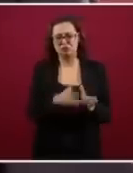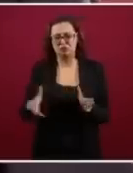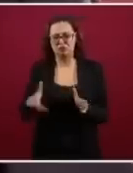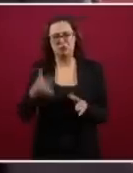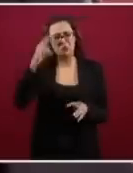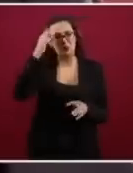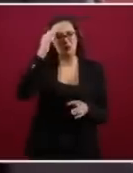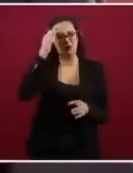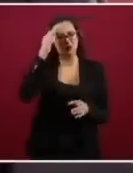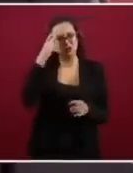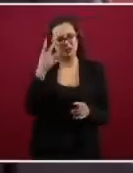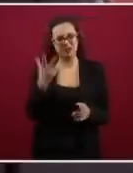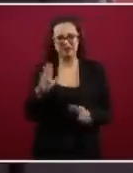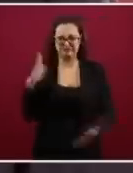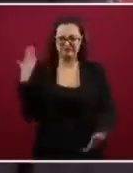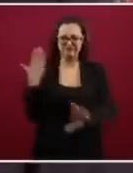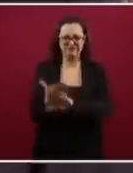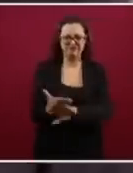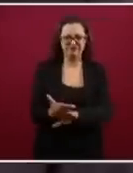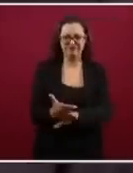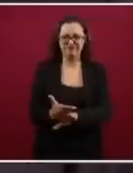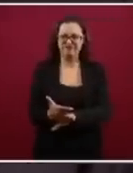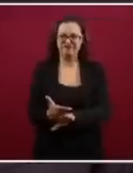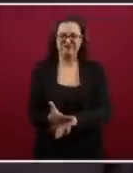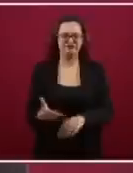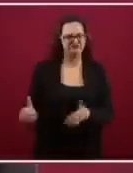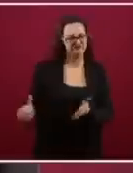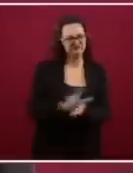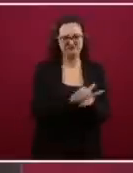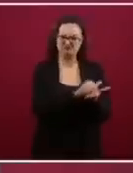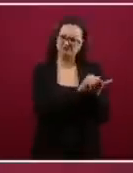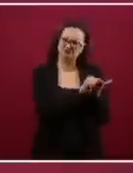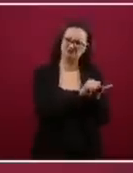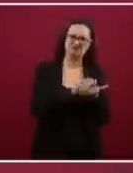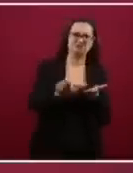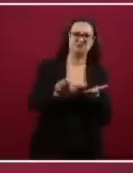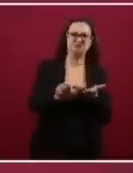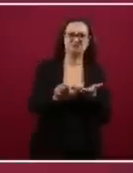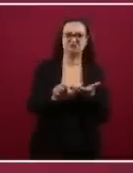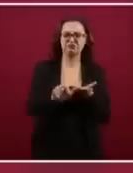porfiriato, el destierro de los yaquis,